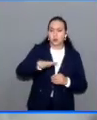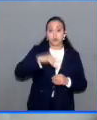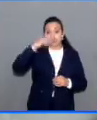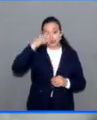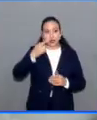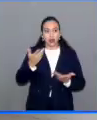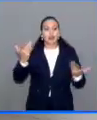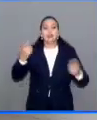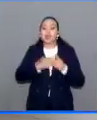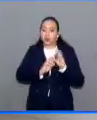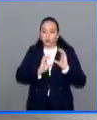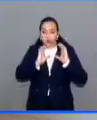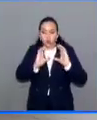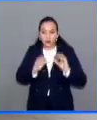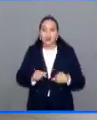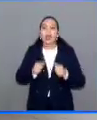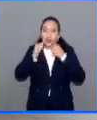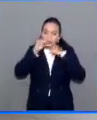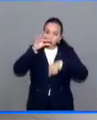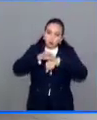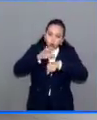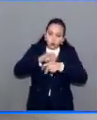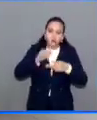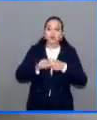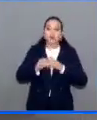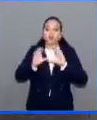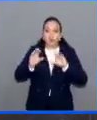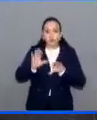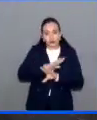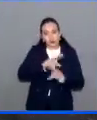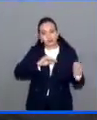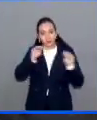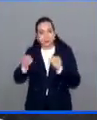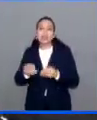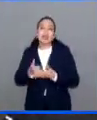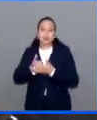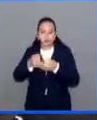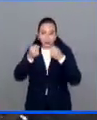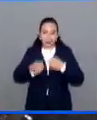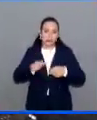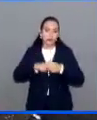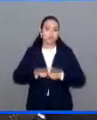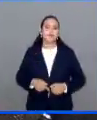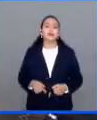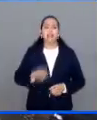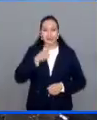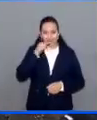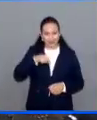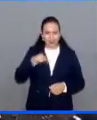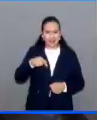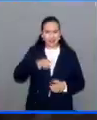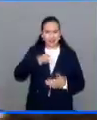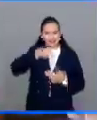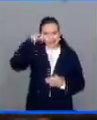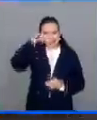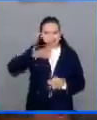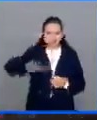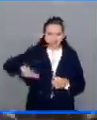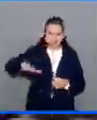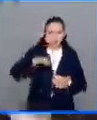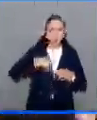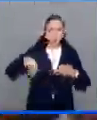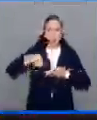atención médica, movilidad y seguridad. Afirmó que la zona metropolitana de la Ciudad de México, con